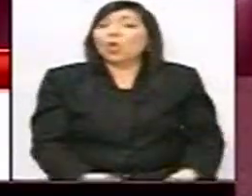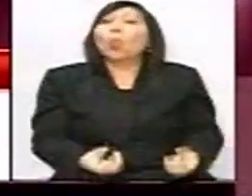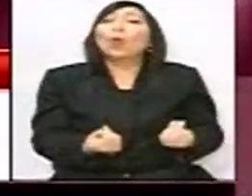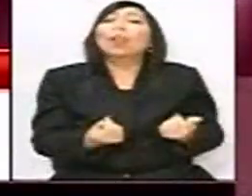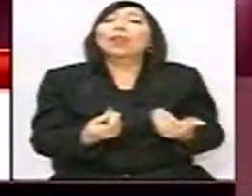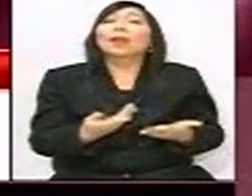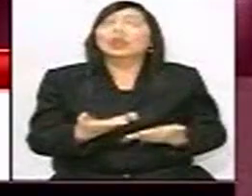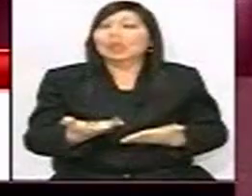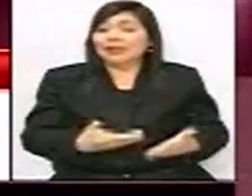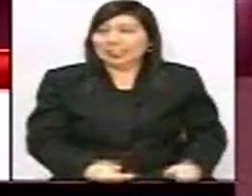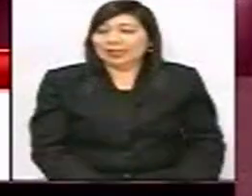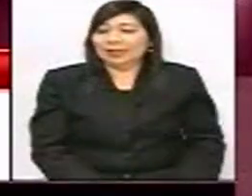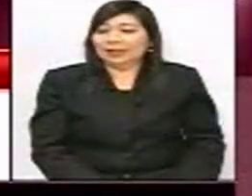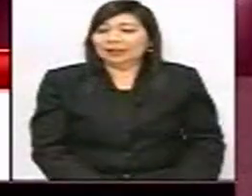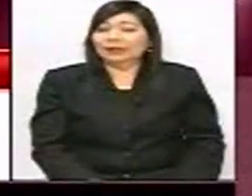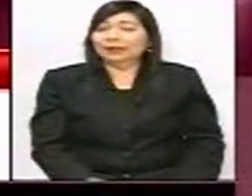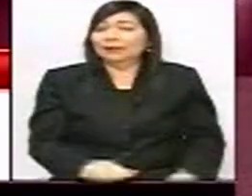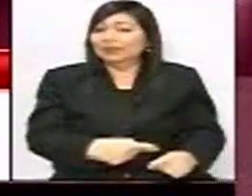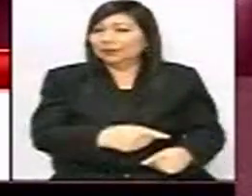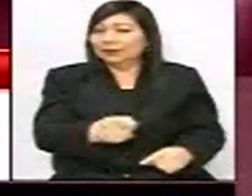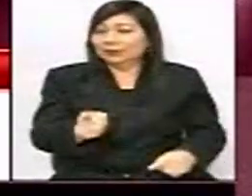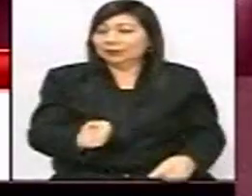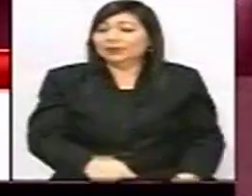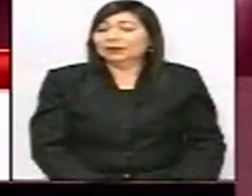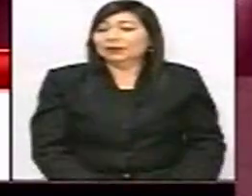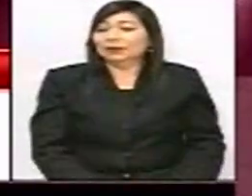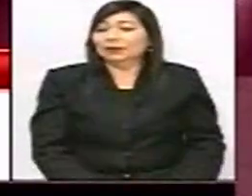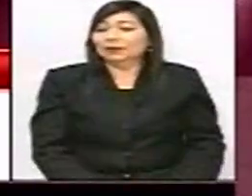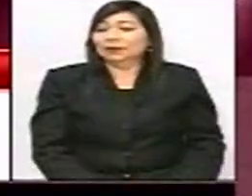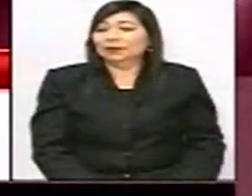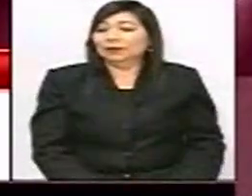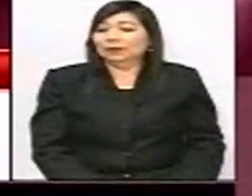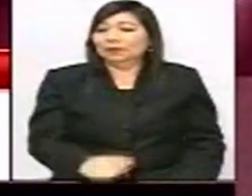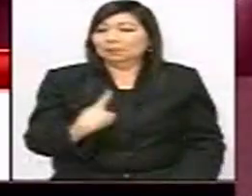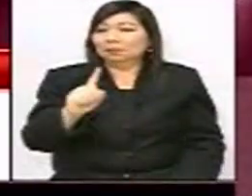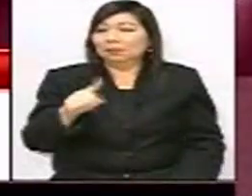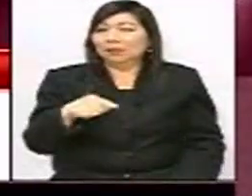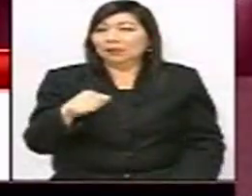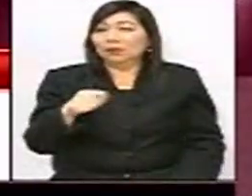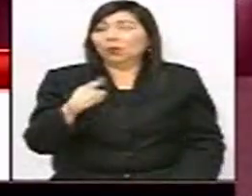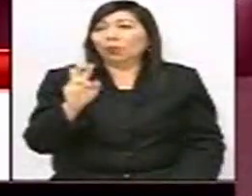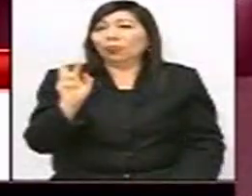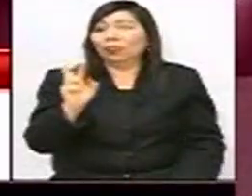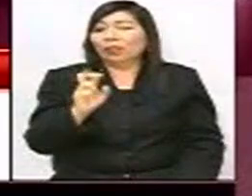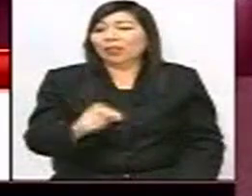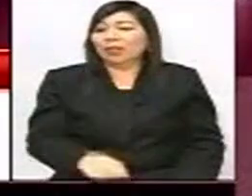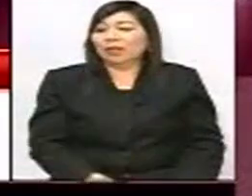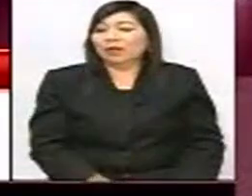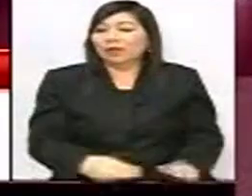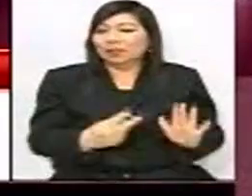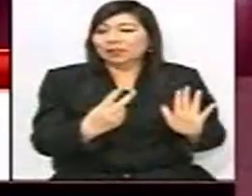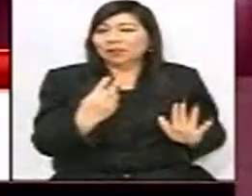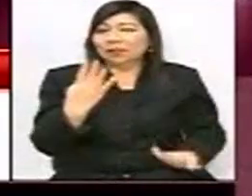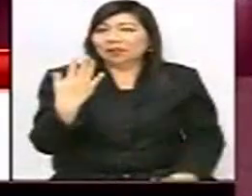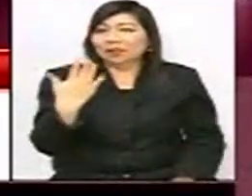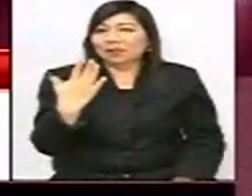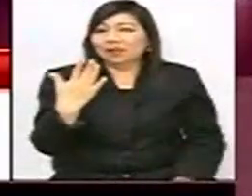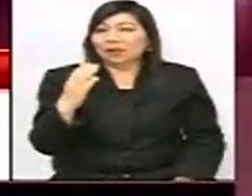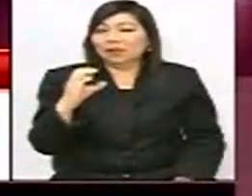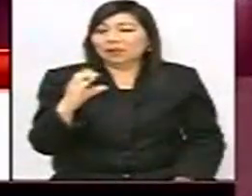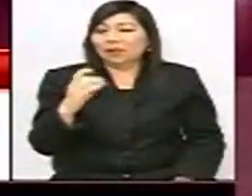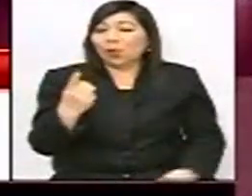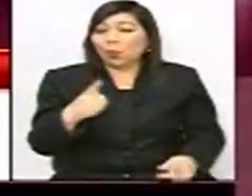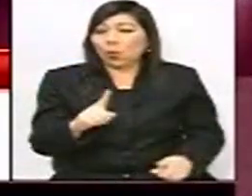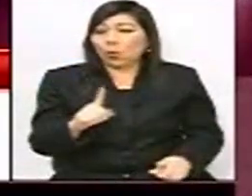¿Cuánto cuesta de Ezeiza a Buenos Aires? Vale menos de un dólar, presidente. 75 centavos de dólar.